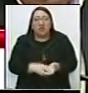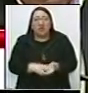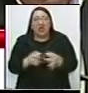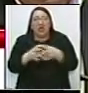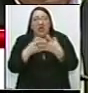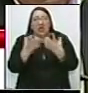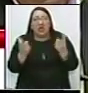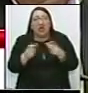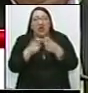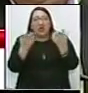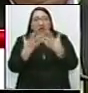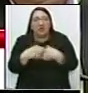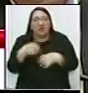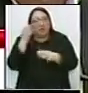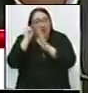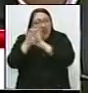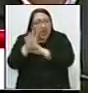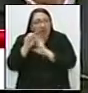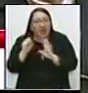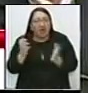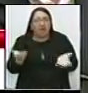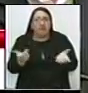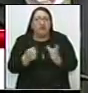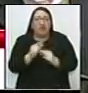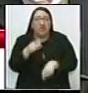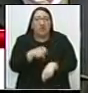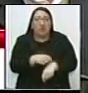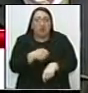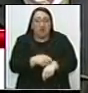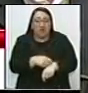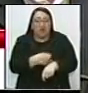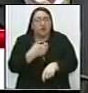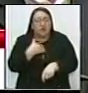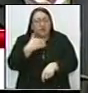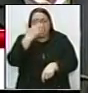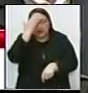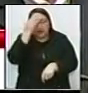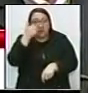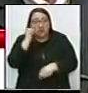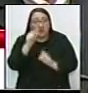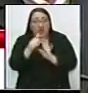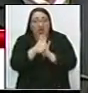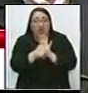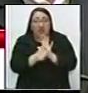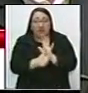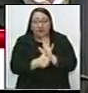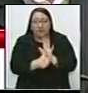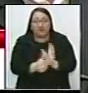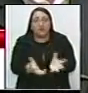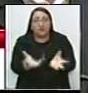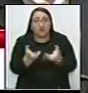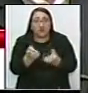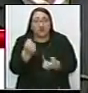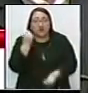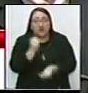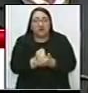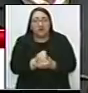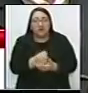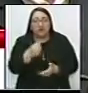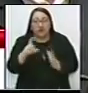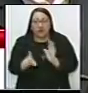grandes mineras. Y en este momento, presidente, y lo sabemos, y ayer estaba en agenda, se quieren aprobar